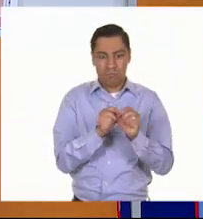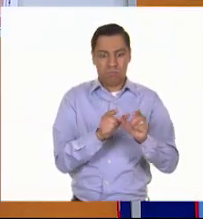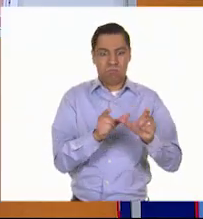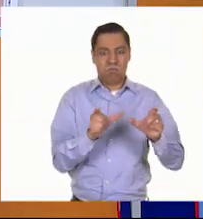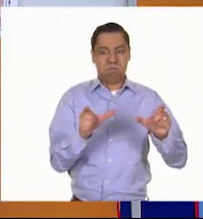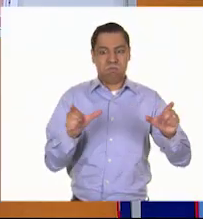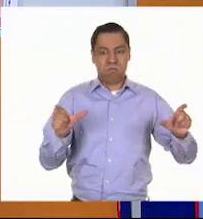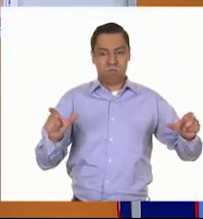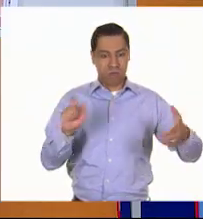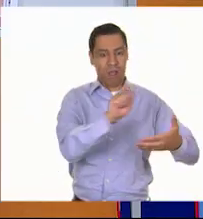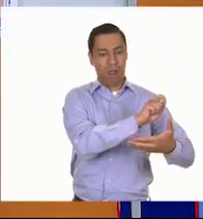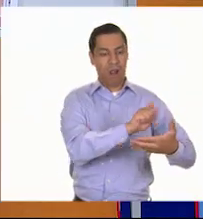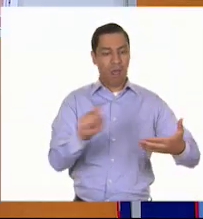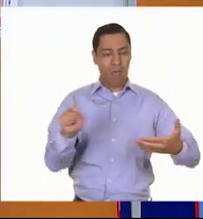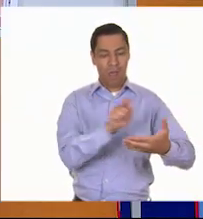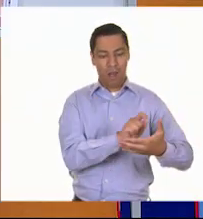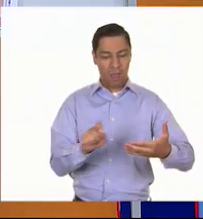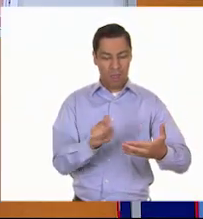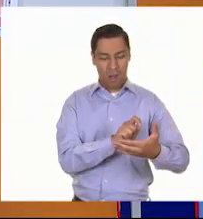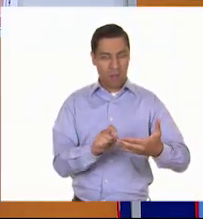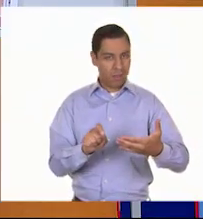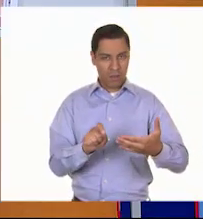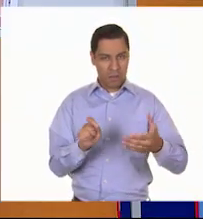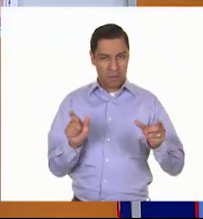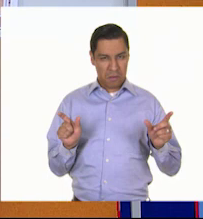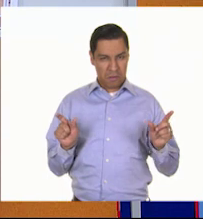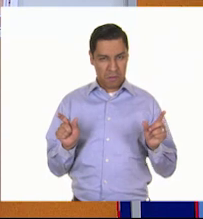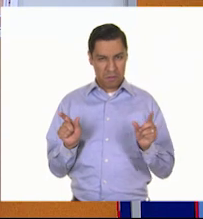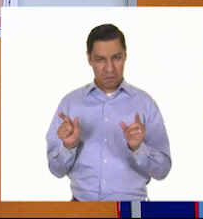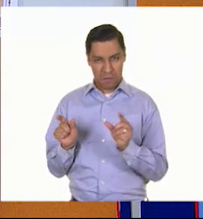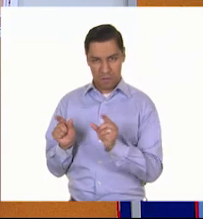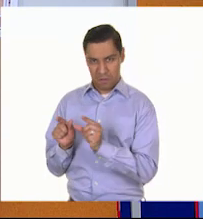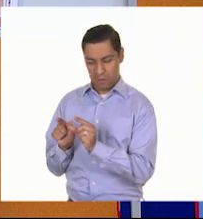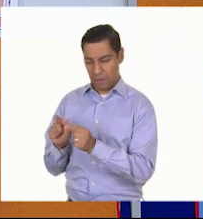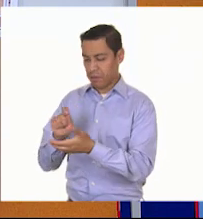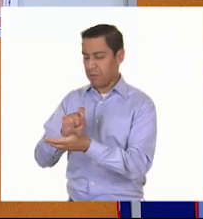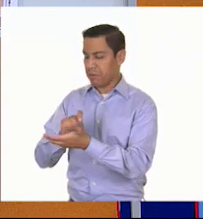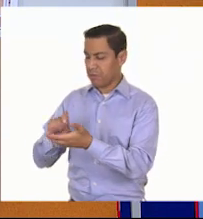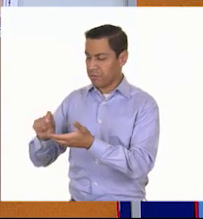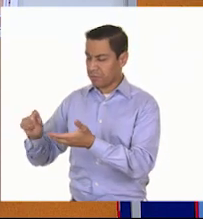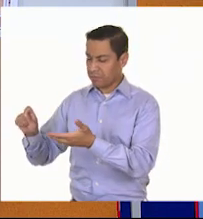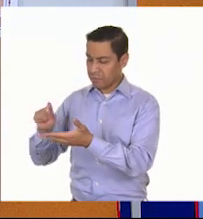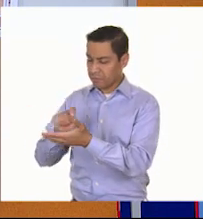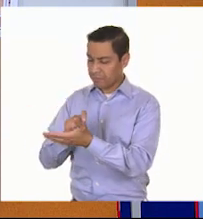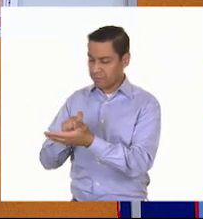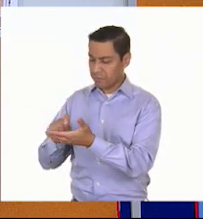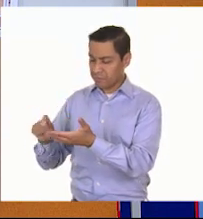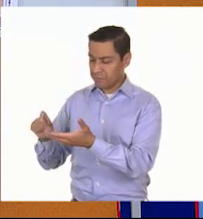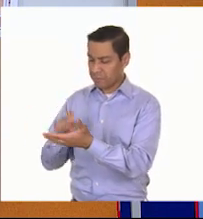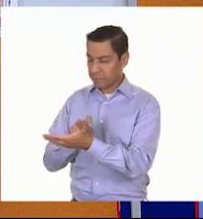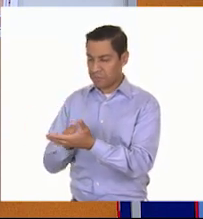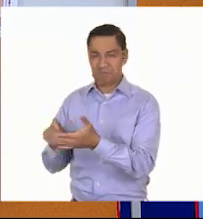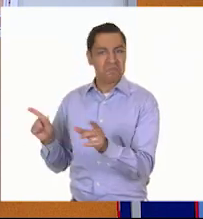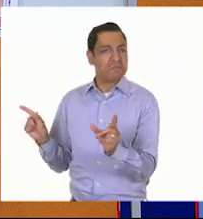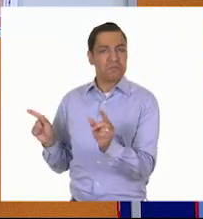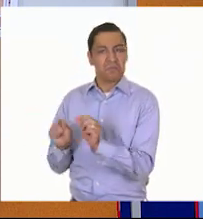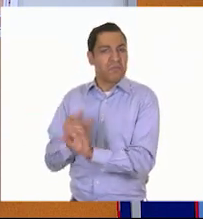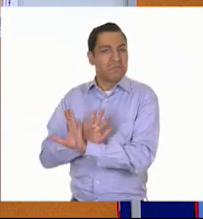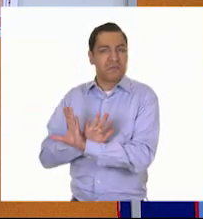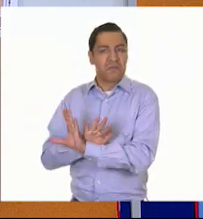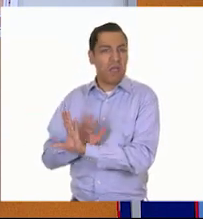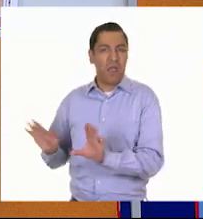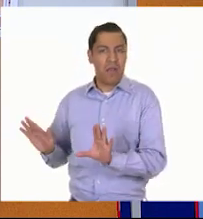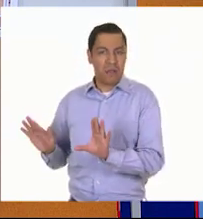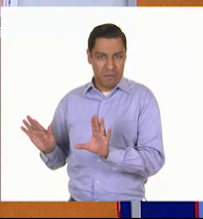creo que sí. ¿Qué le parece si hacemos una recapitulación de lo que vimos, maestro? ¿Cómo ve? Claro que sí, Mariana, con mucho gusto. Vamos a